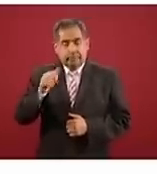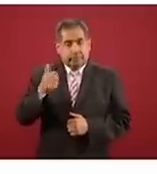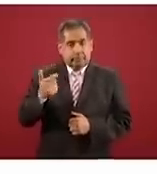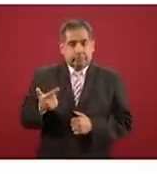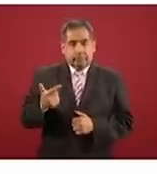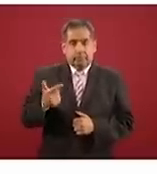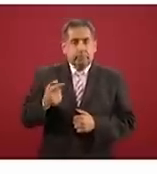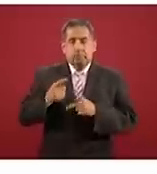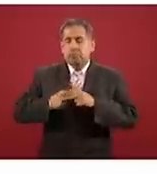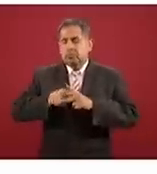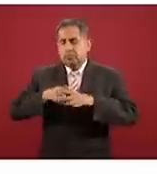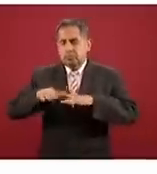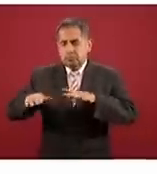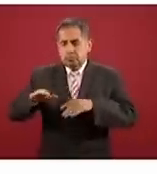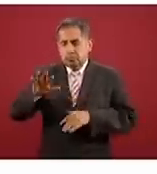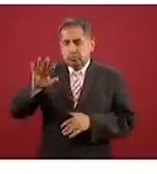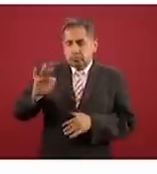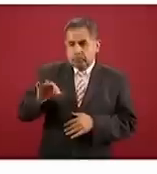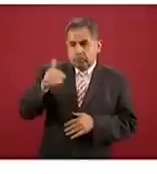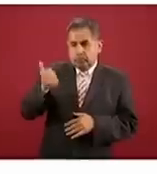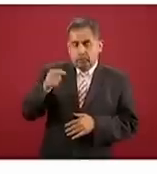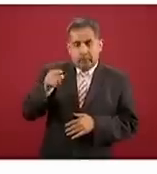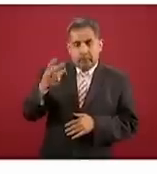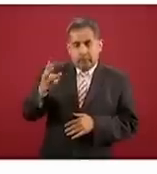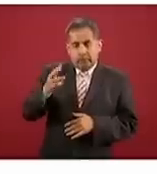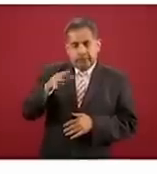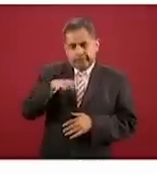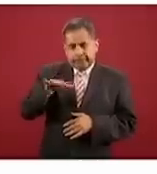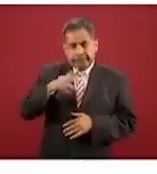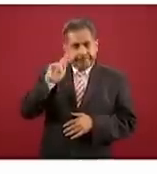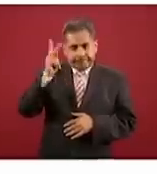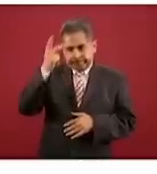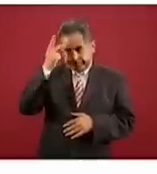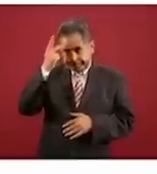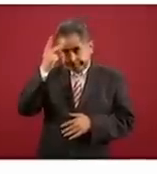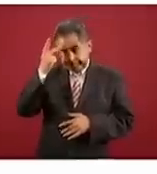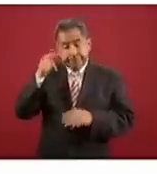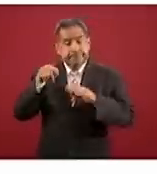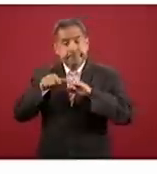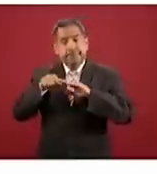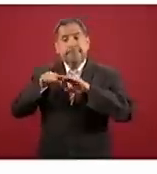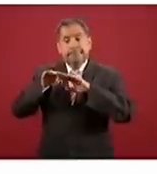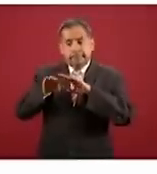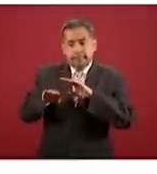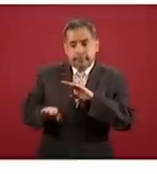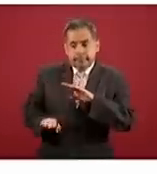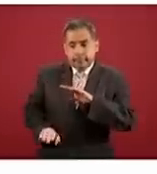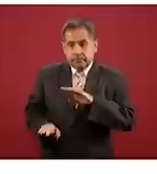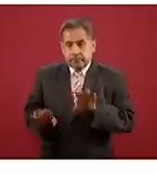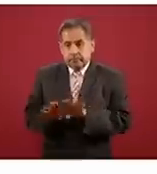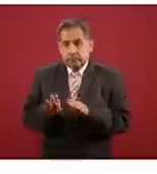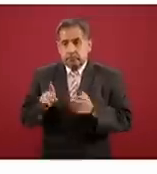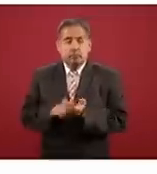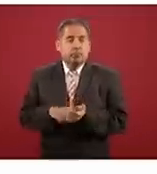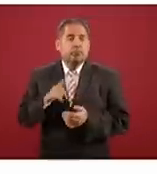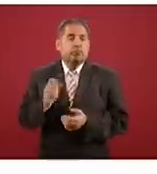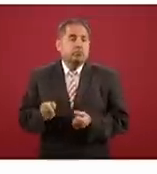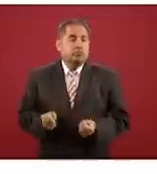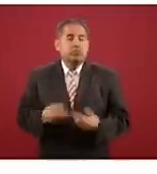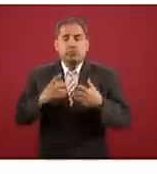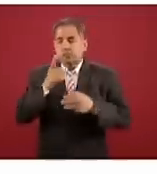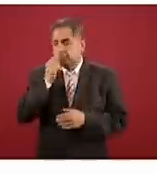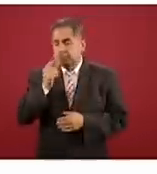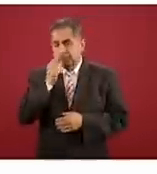es 46.3%, donde está San Luis Potosí, y a partir del promedio nacional vienen los